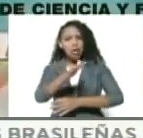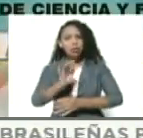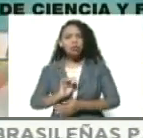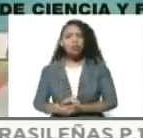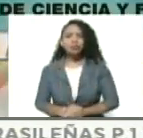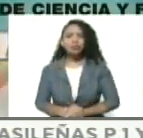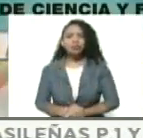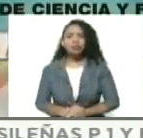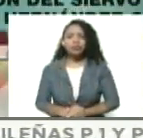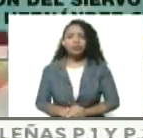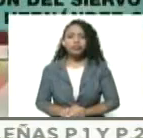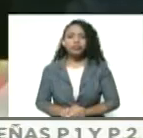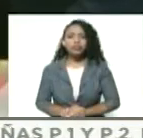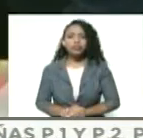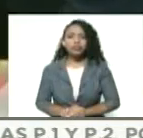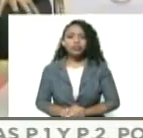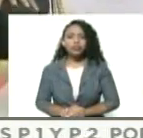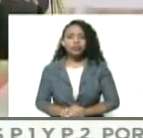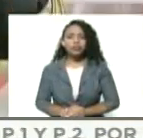de